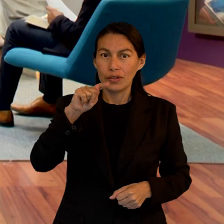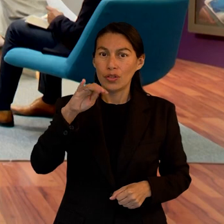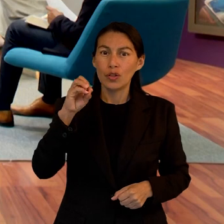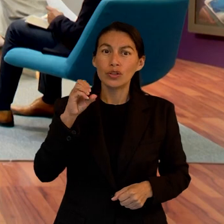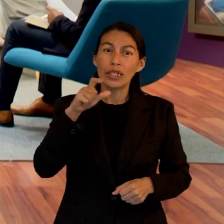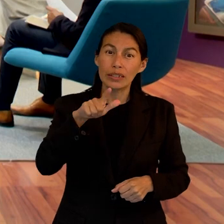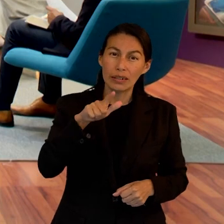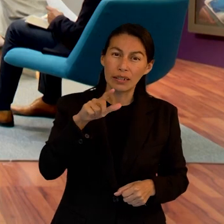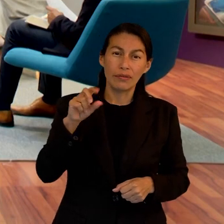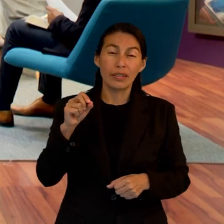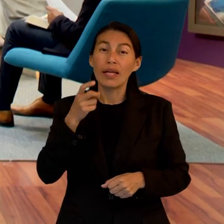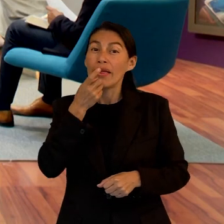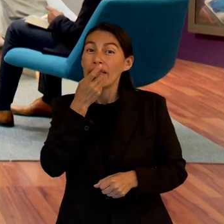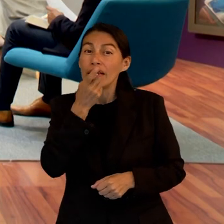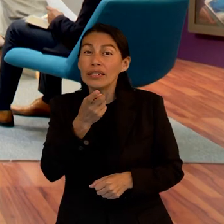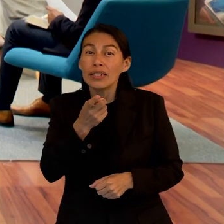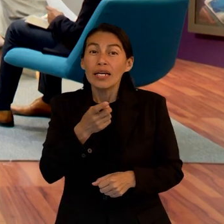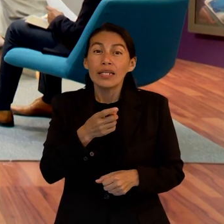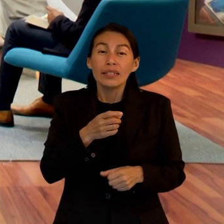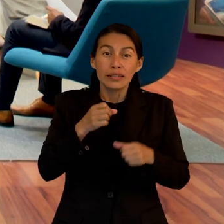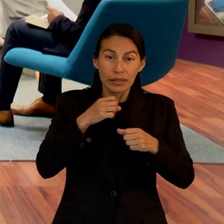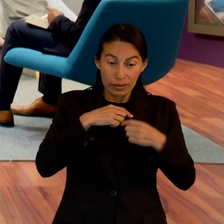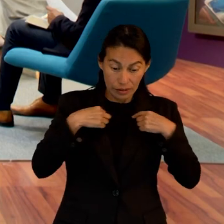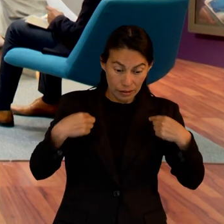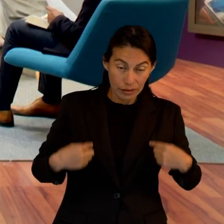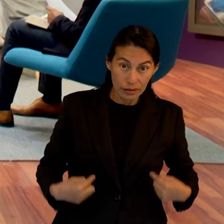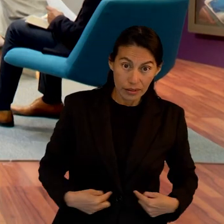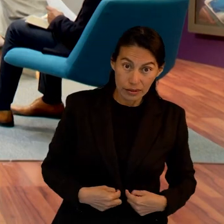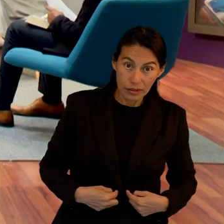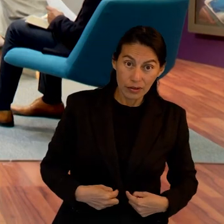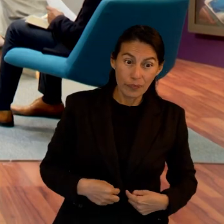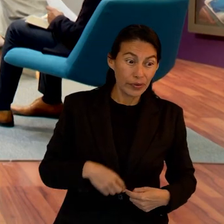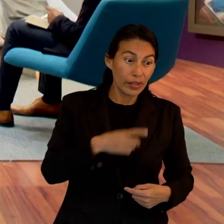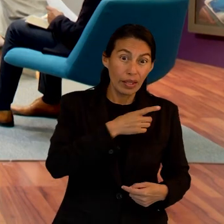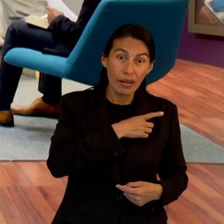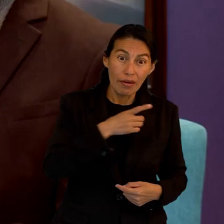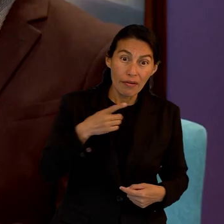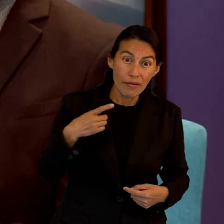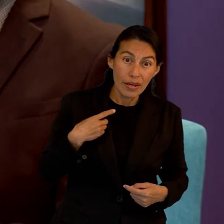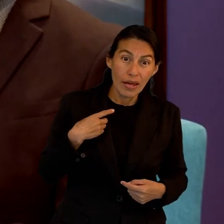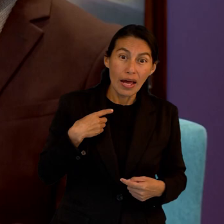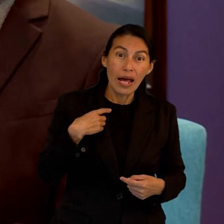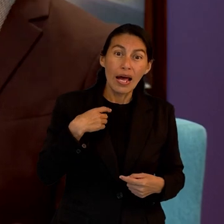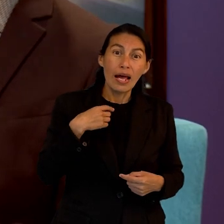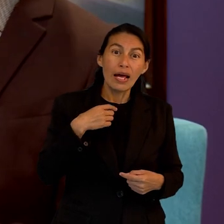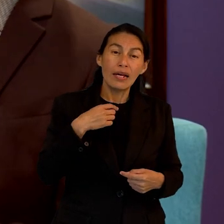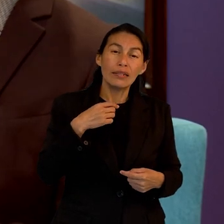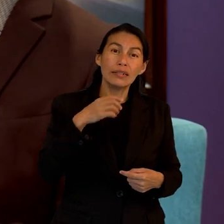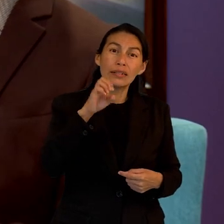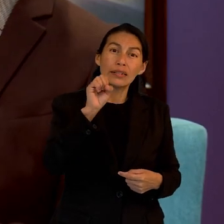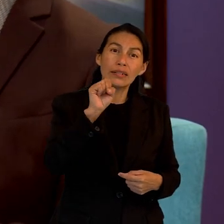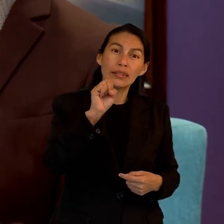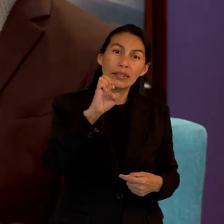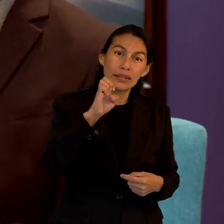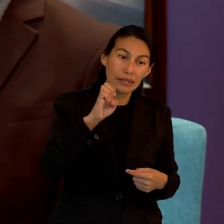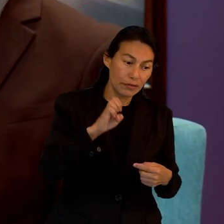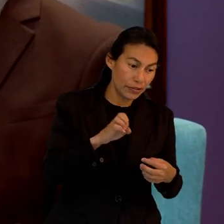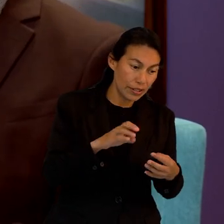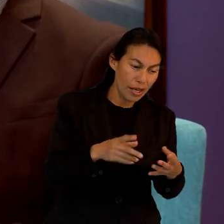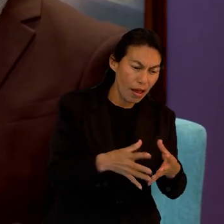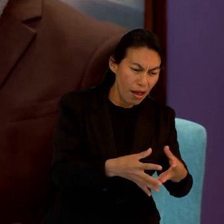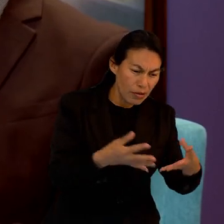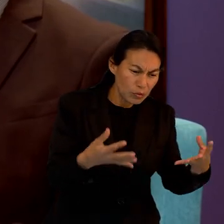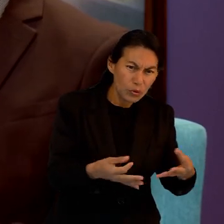que el sacerdote debía de mecer esa gavilla de cebada madura como primicia